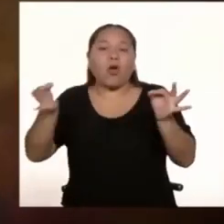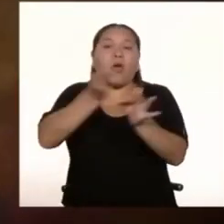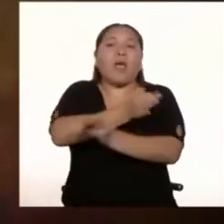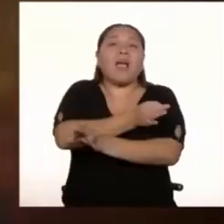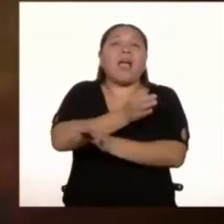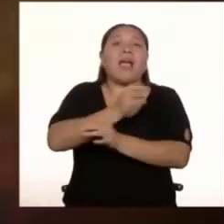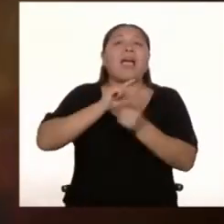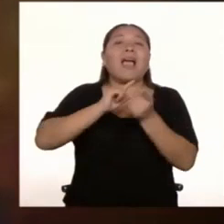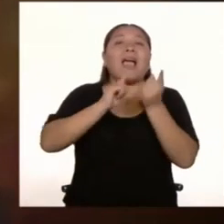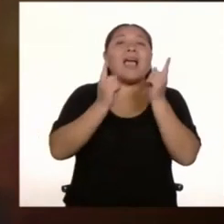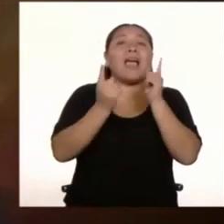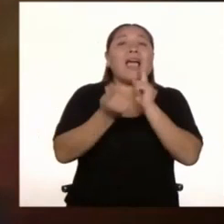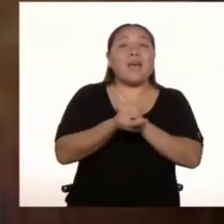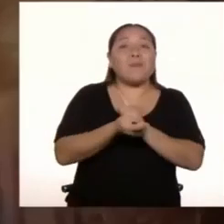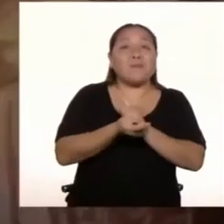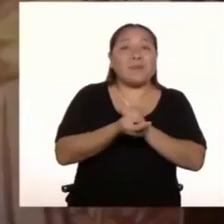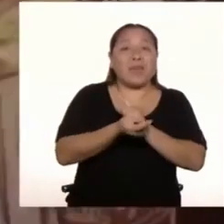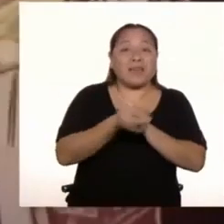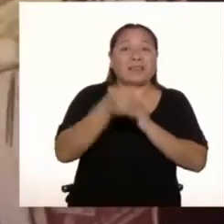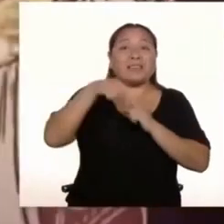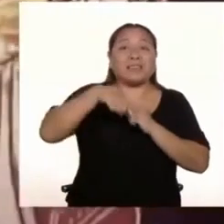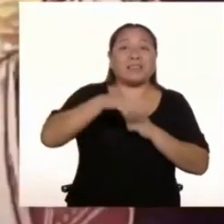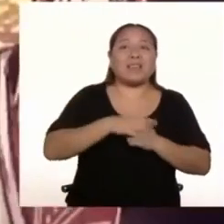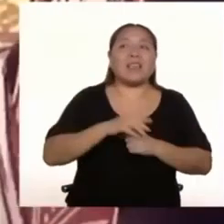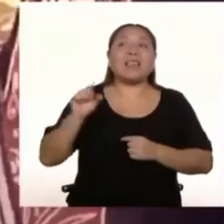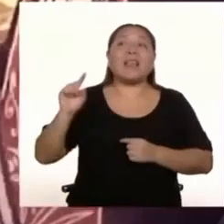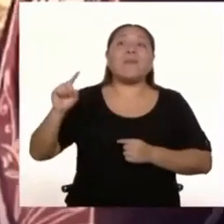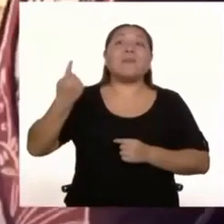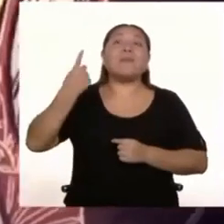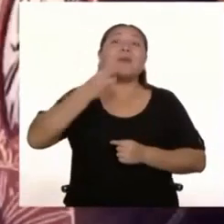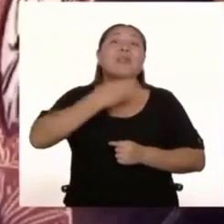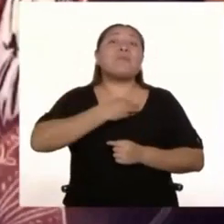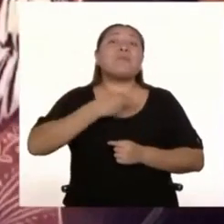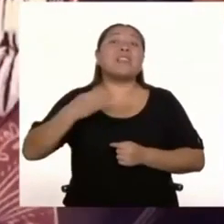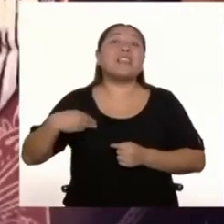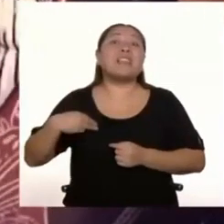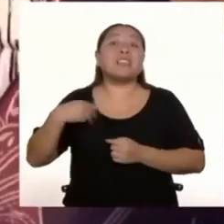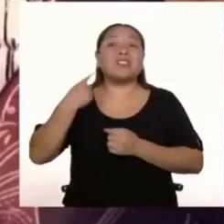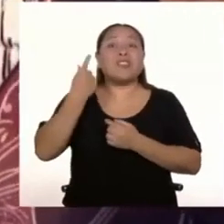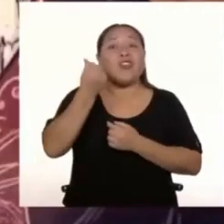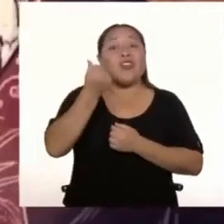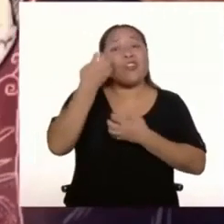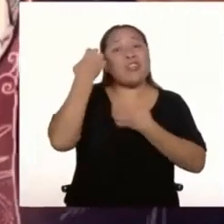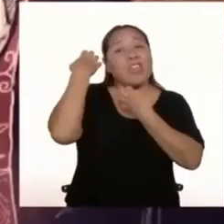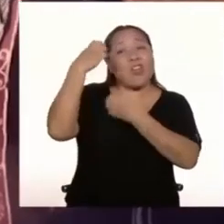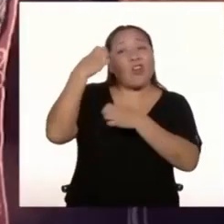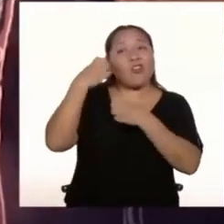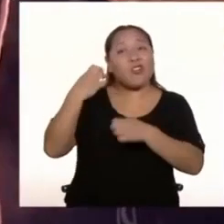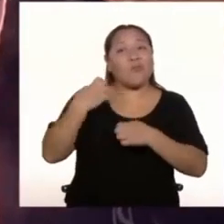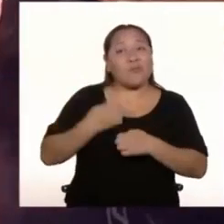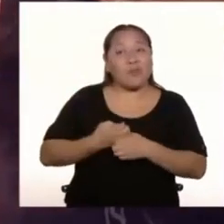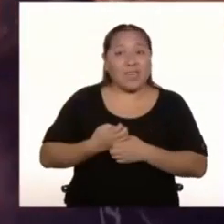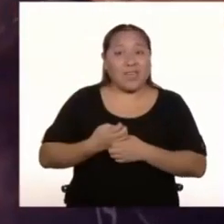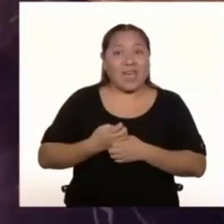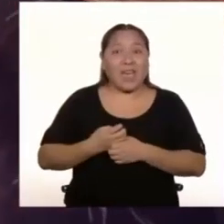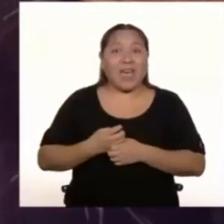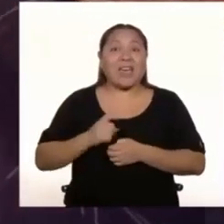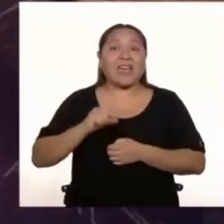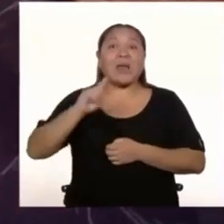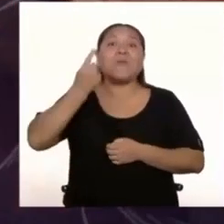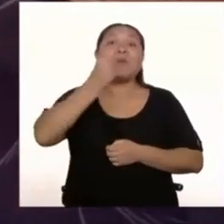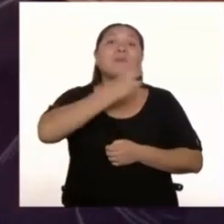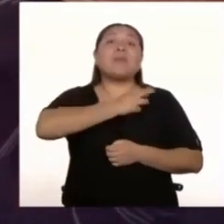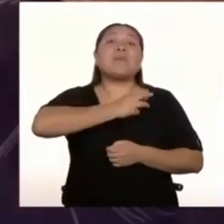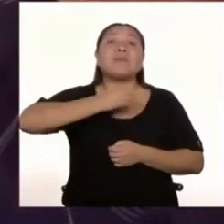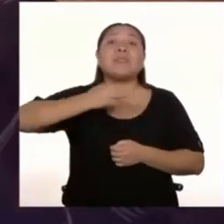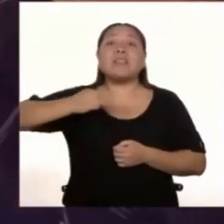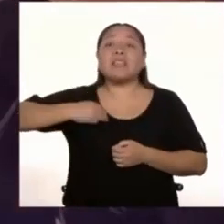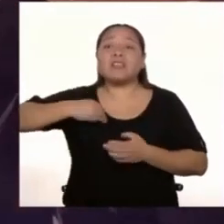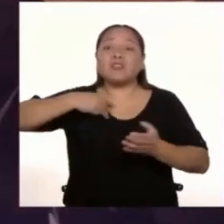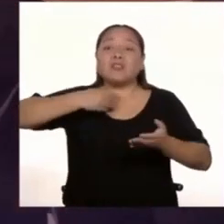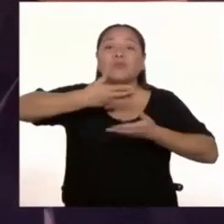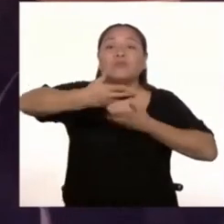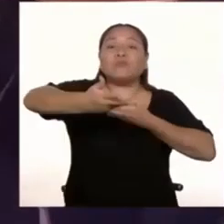Unanue se convirtió en nuestro primer ministro de Economía y de Relaciones Exteriores de la era republicana.